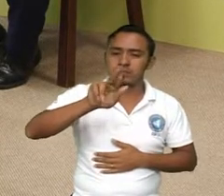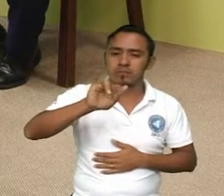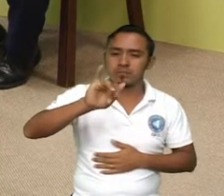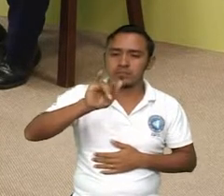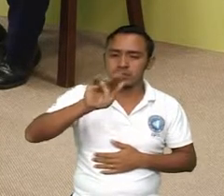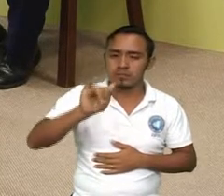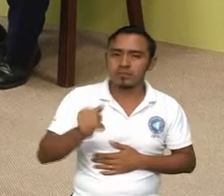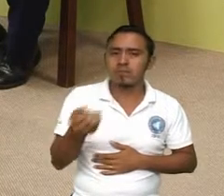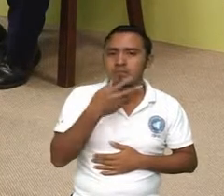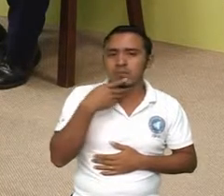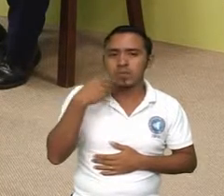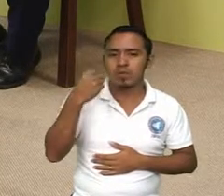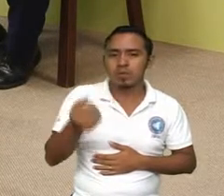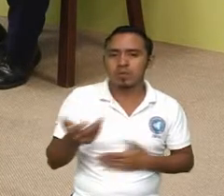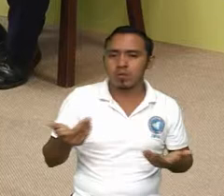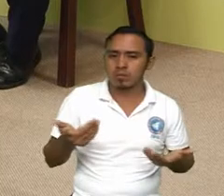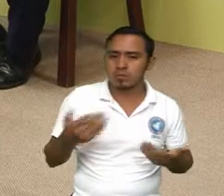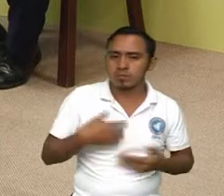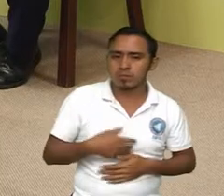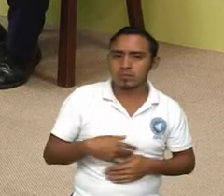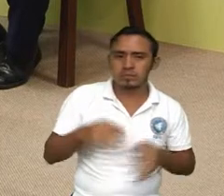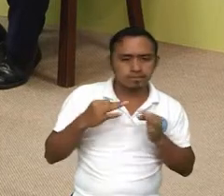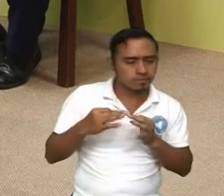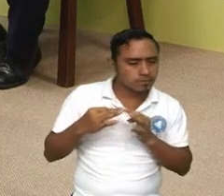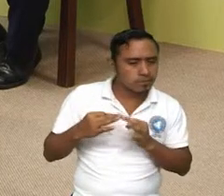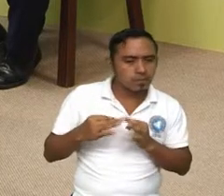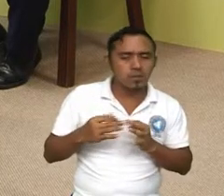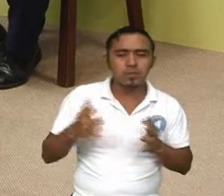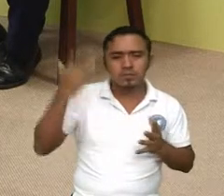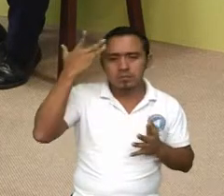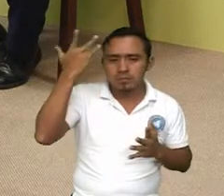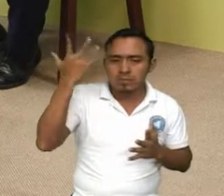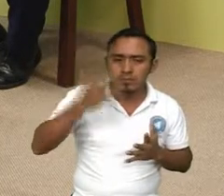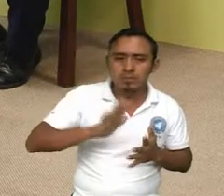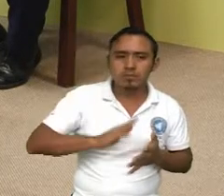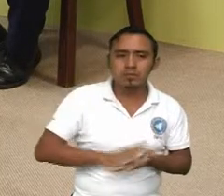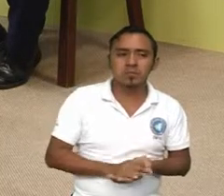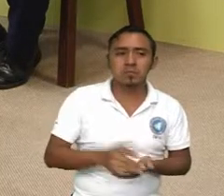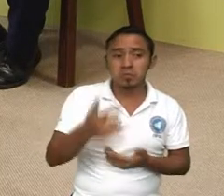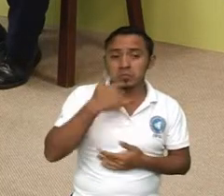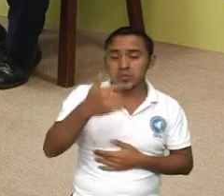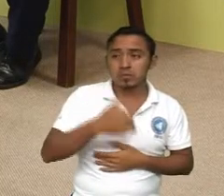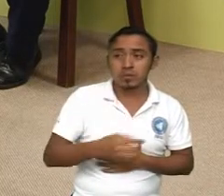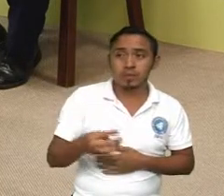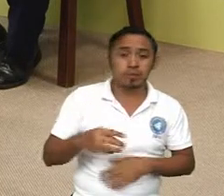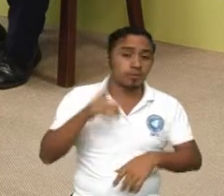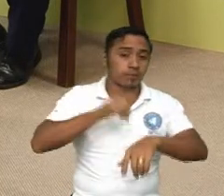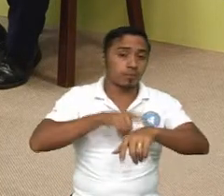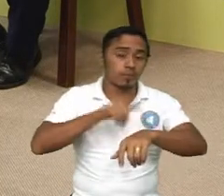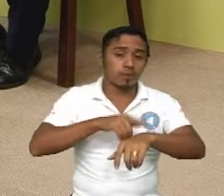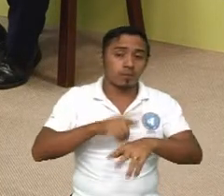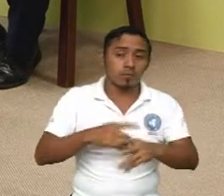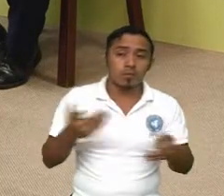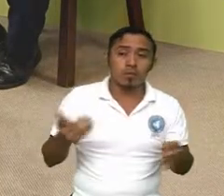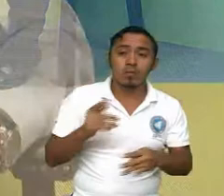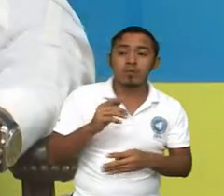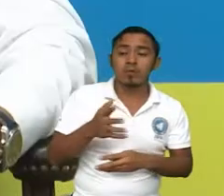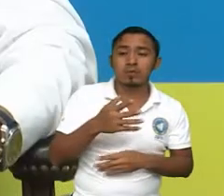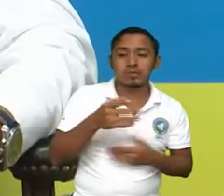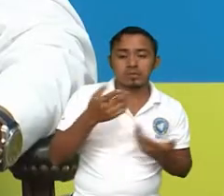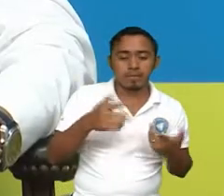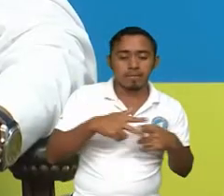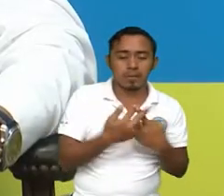como tener ese ojo preciso usted dijo que el momento clave en la etapa de la pubertad